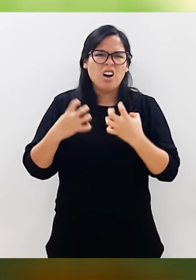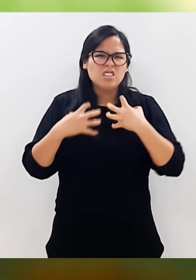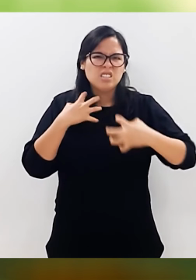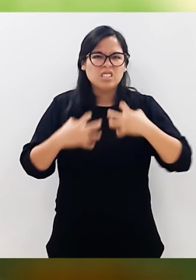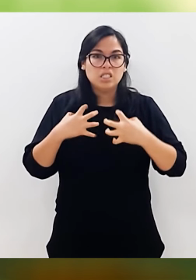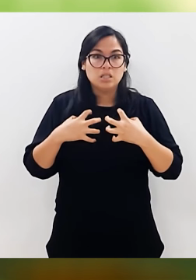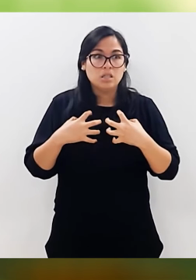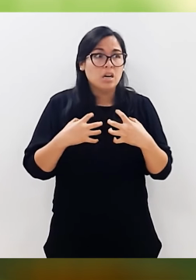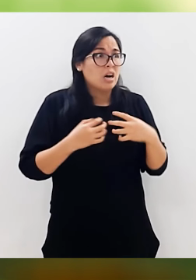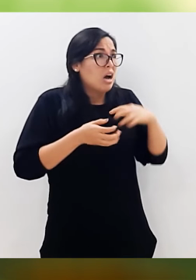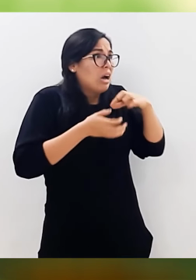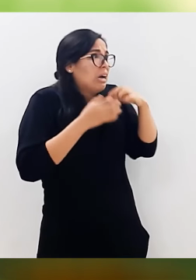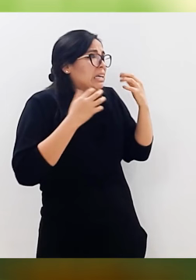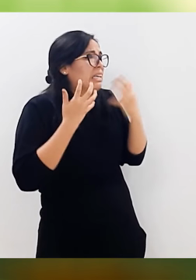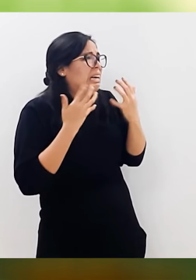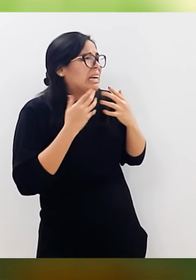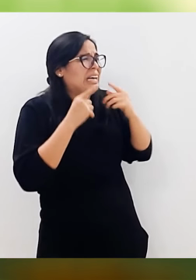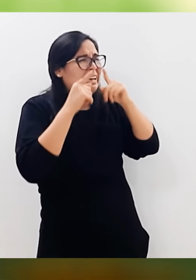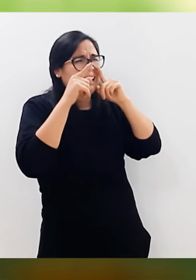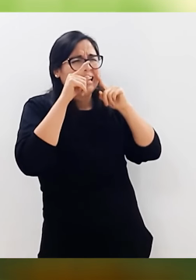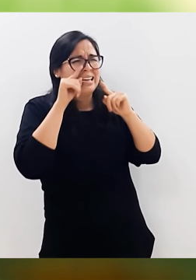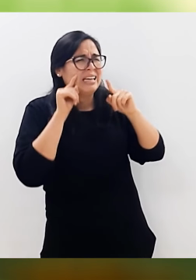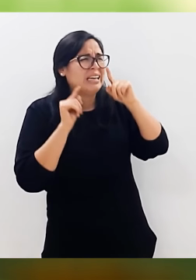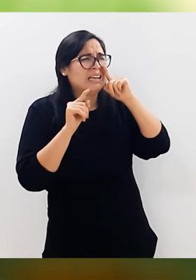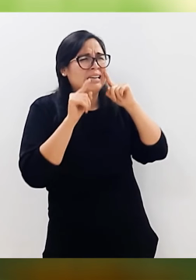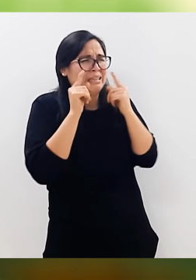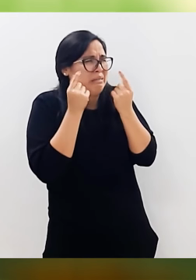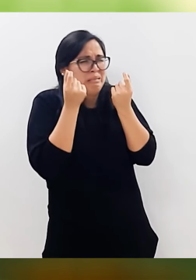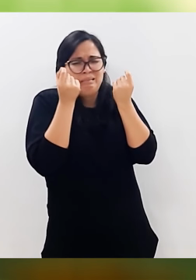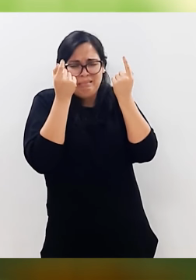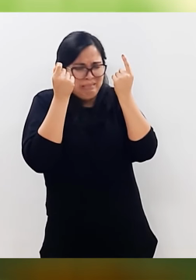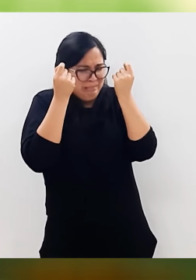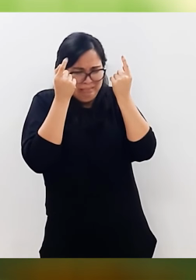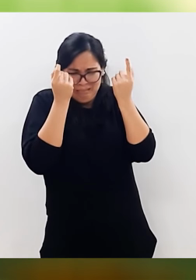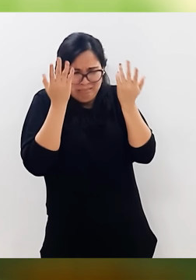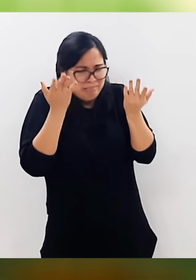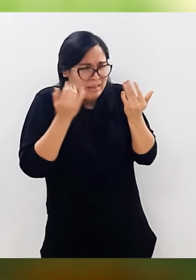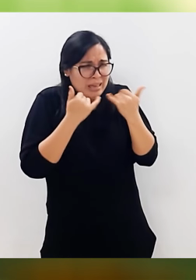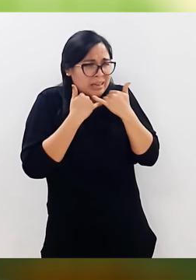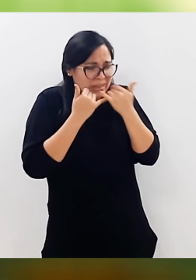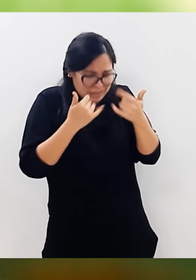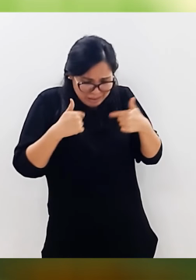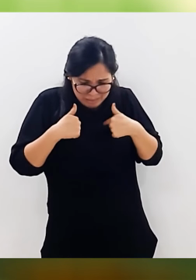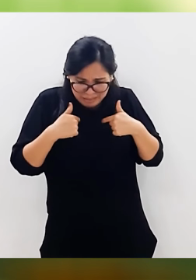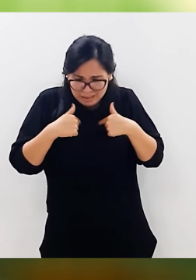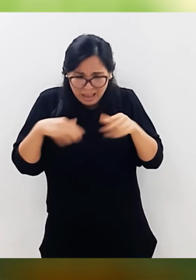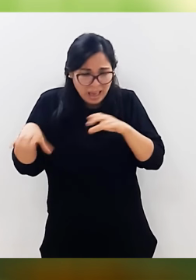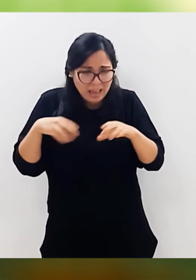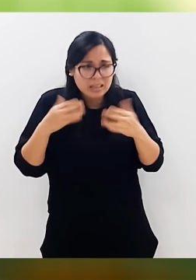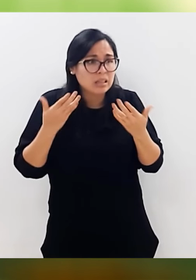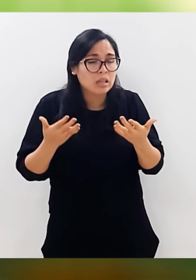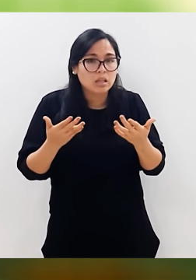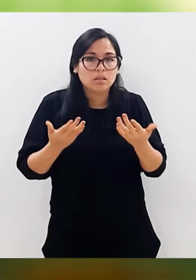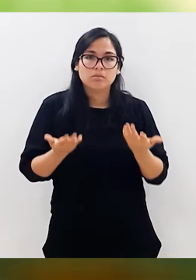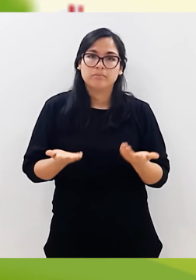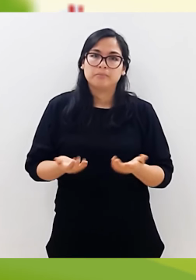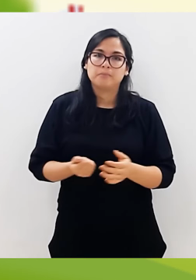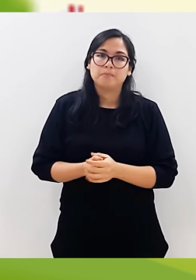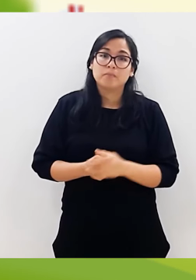que Pablo se pone a llorar sin entender qué fue lo que hizo mal.